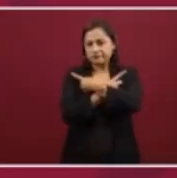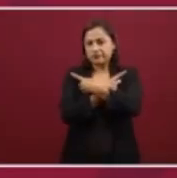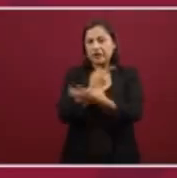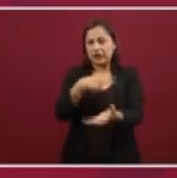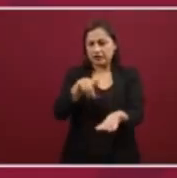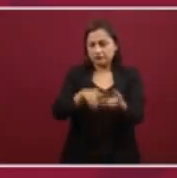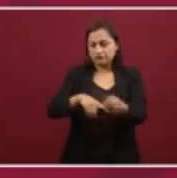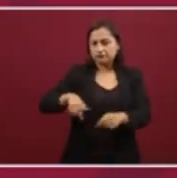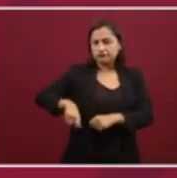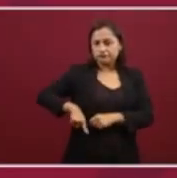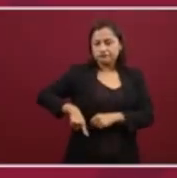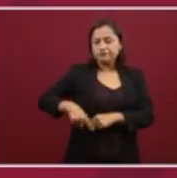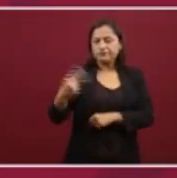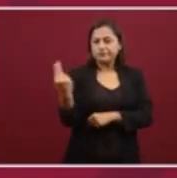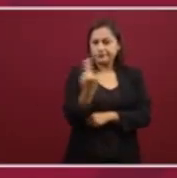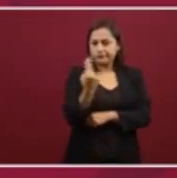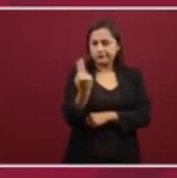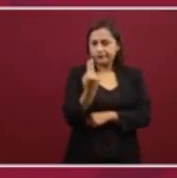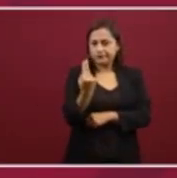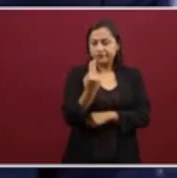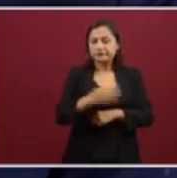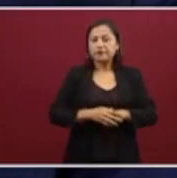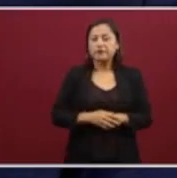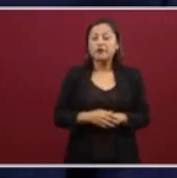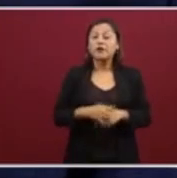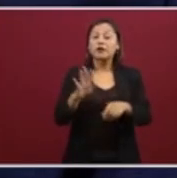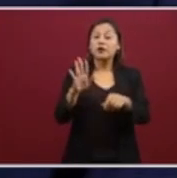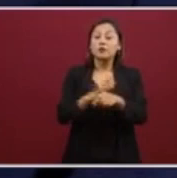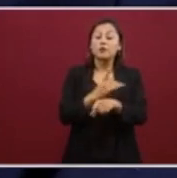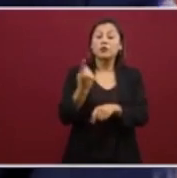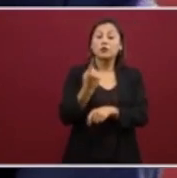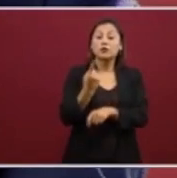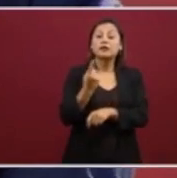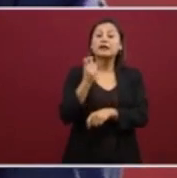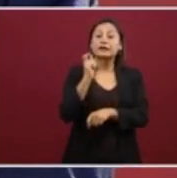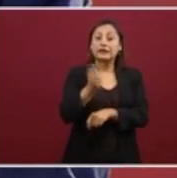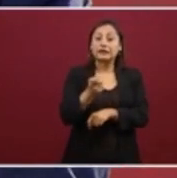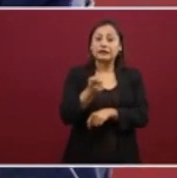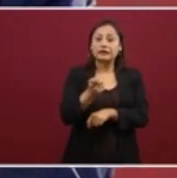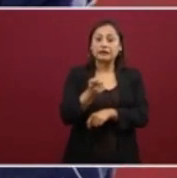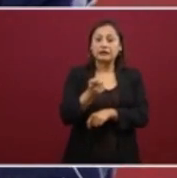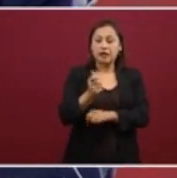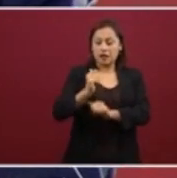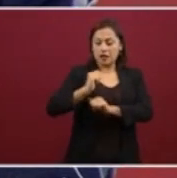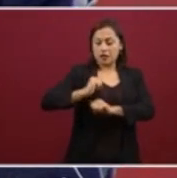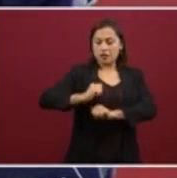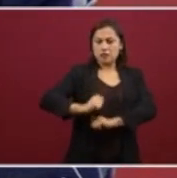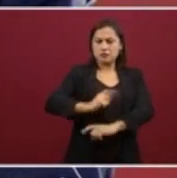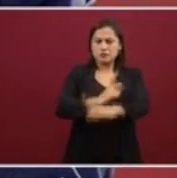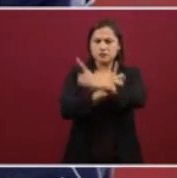porque eso es lo que nos permite tener autoridad política.